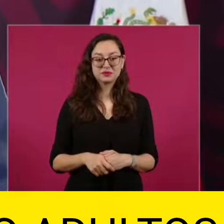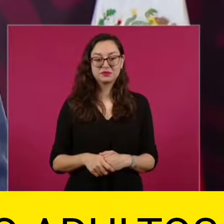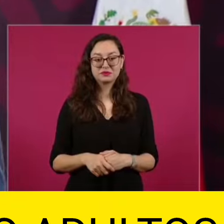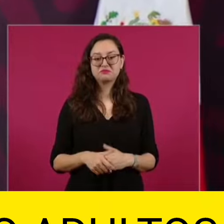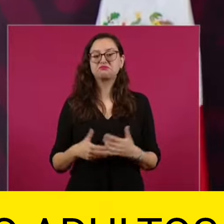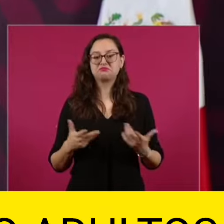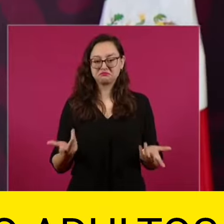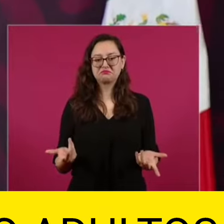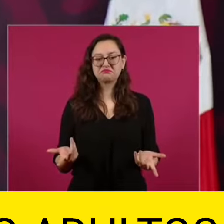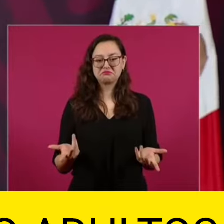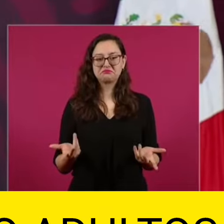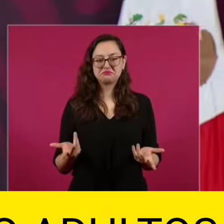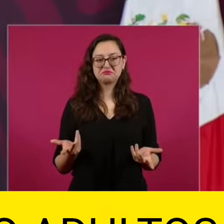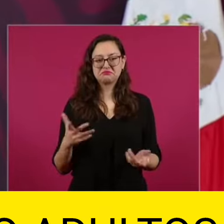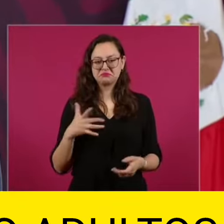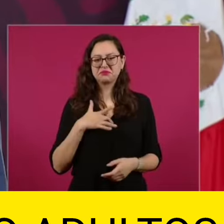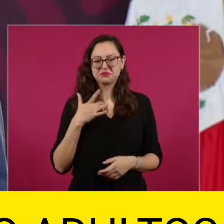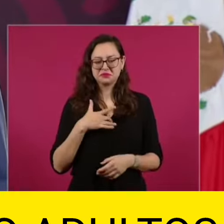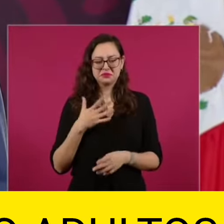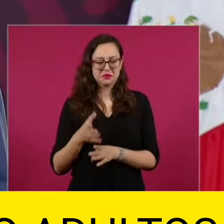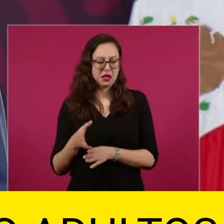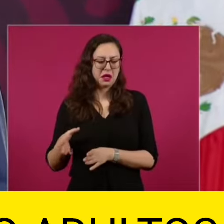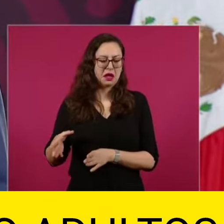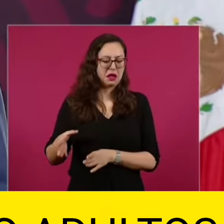años así muy especiales.